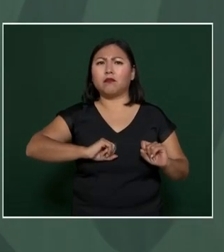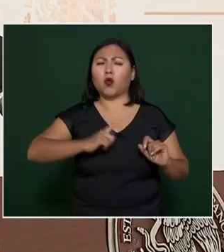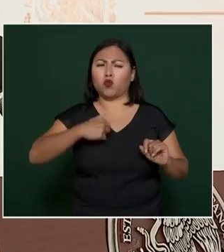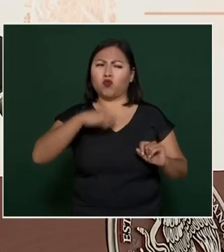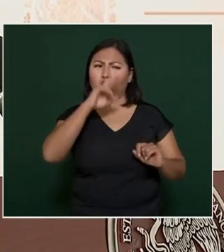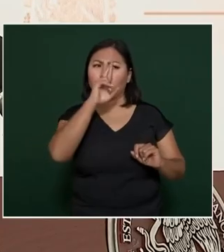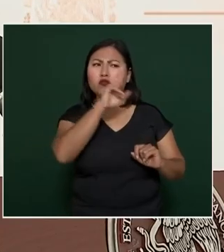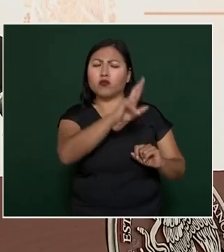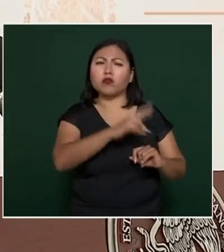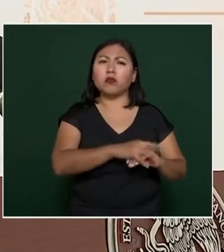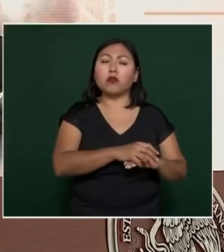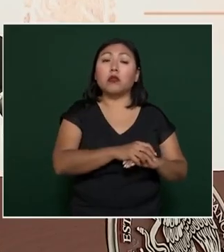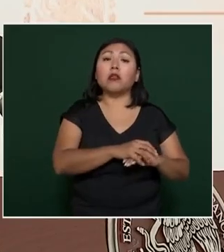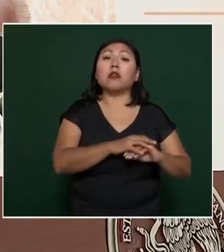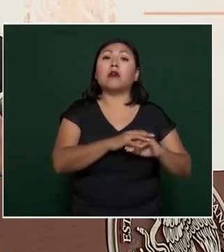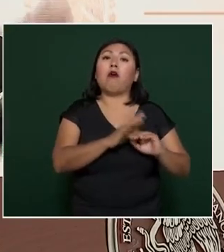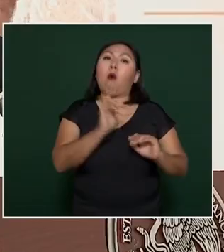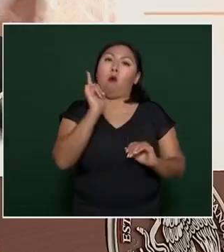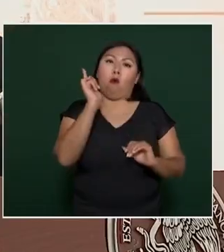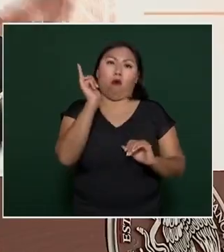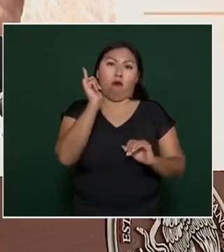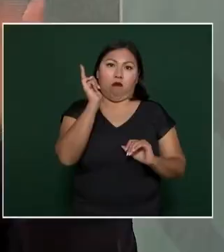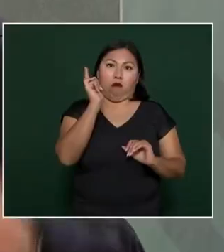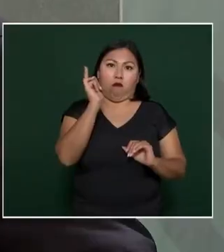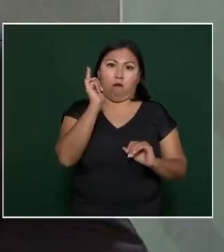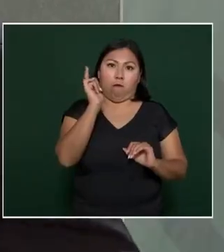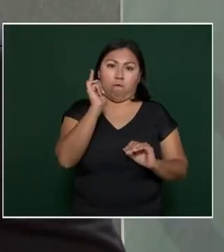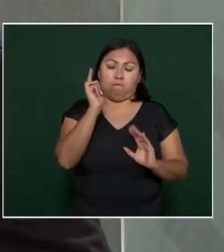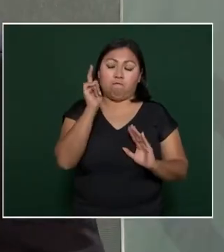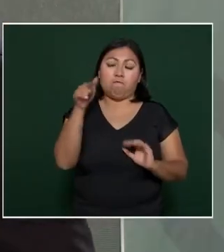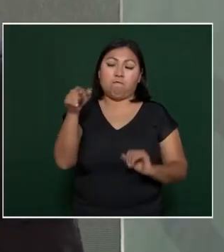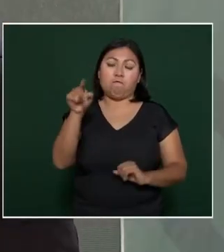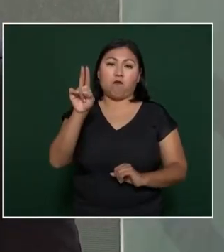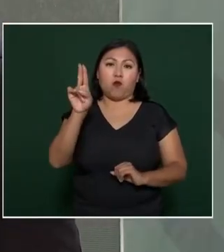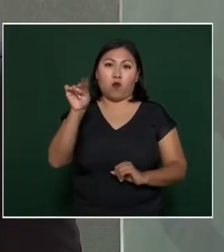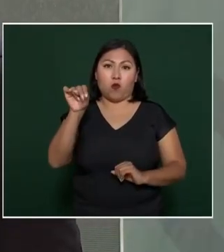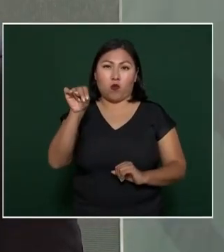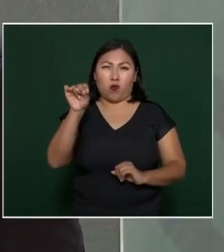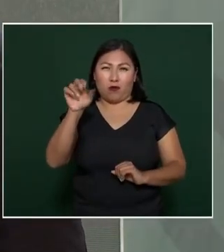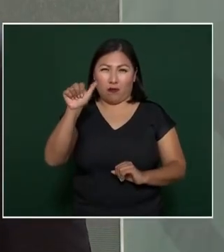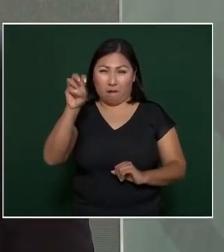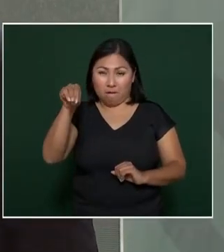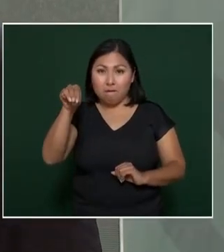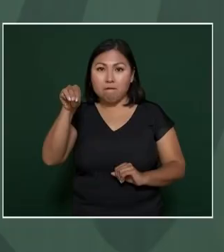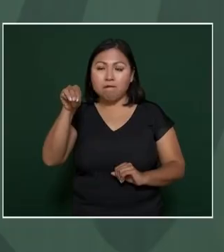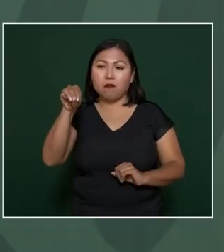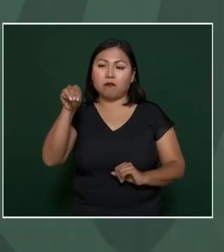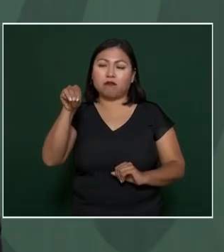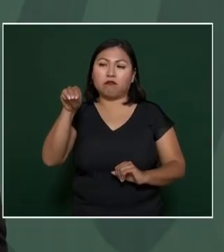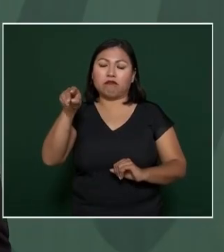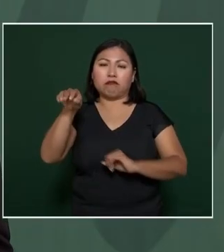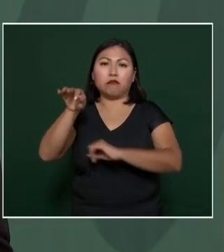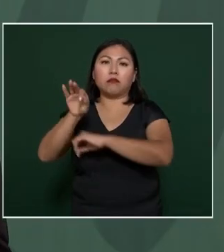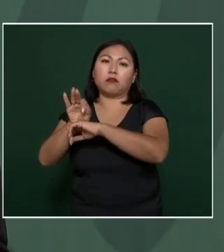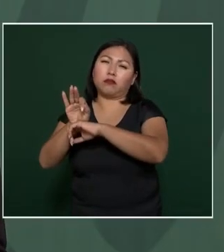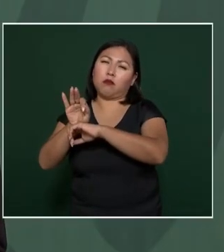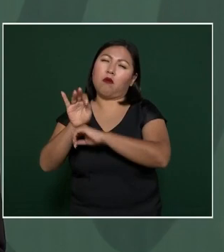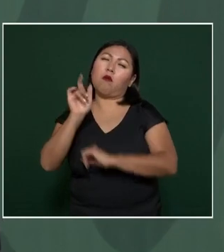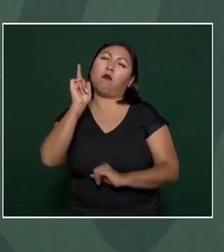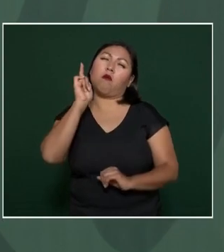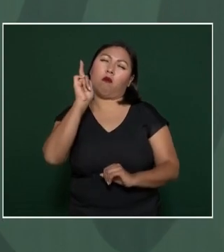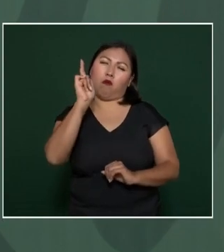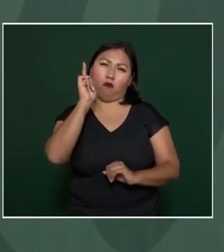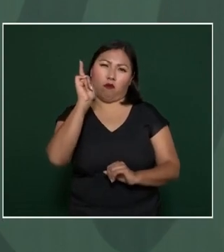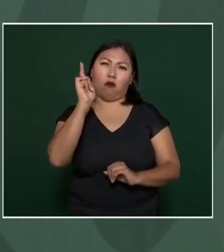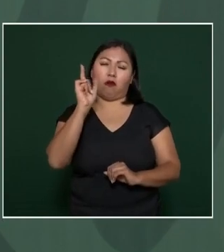inteligente y ojalá no por el bien de la universidad Nosotros siempre